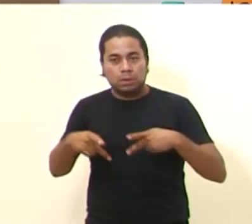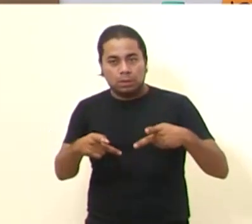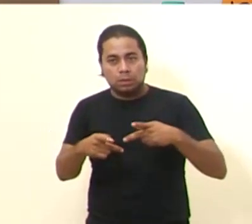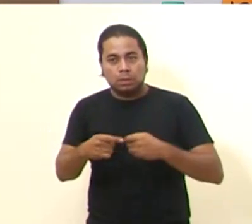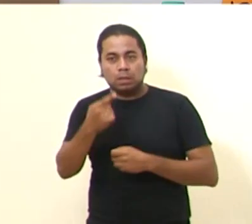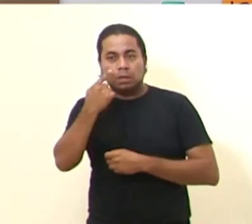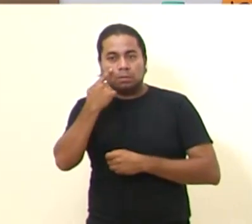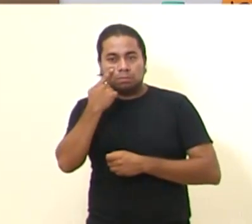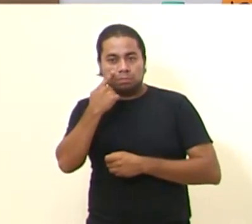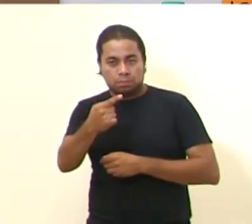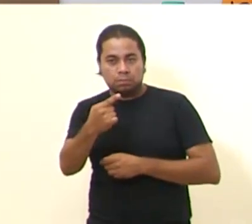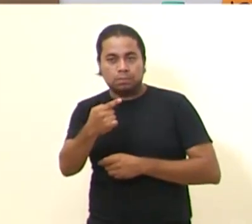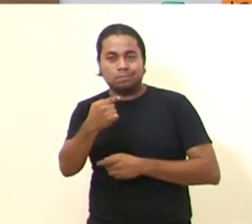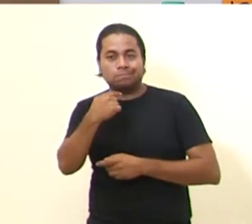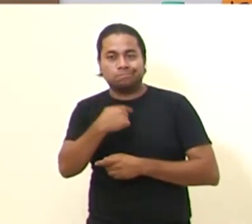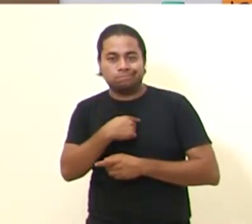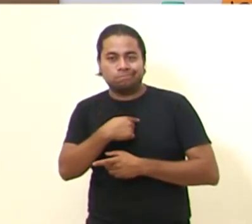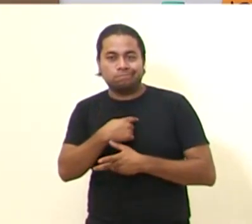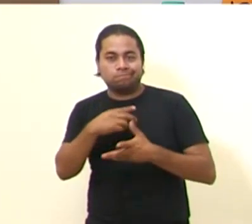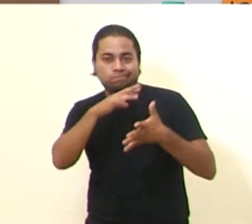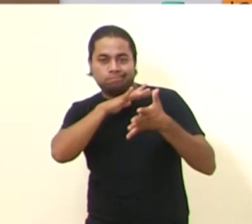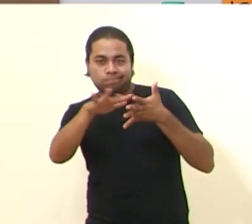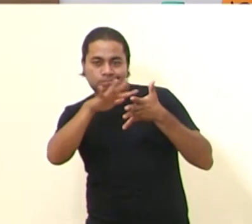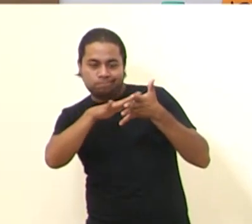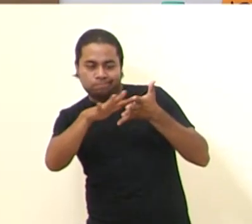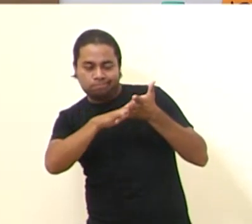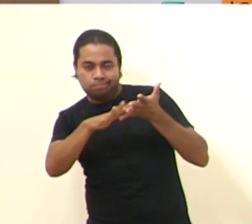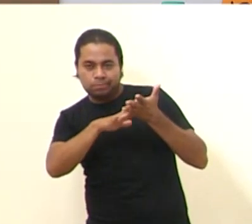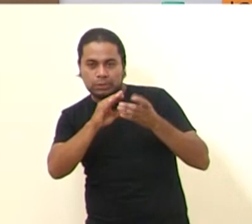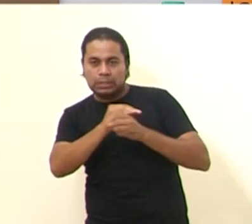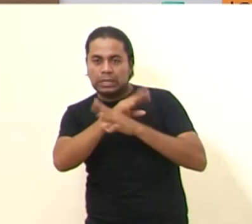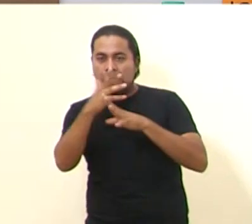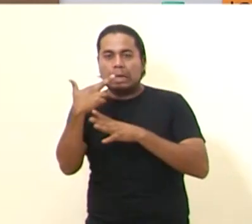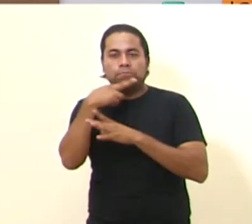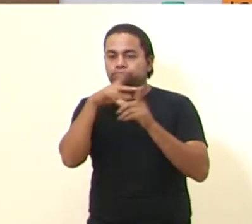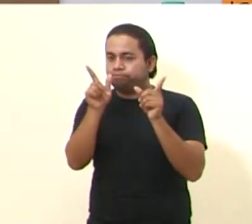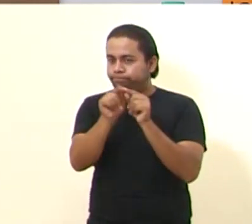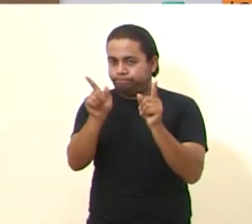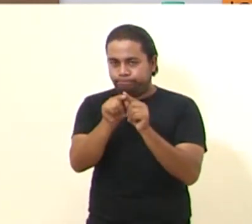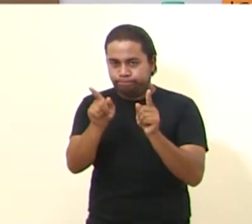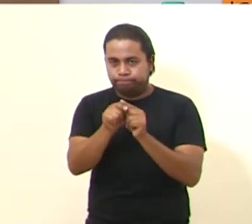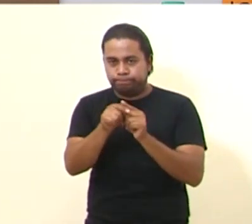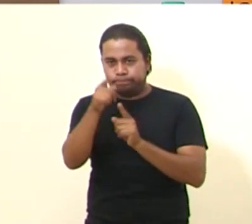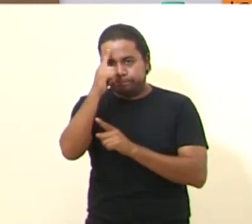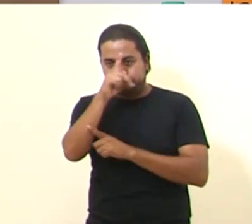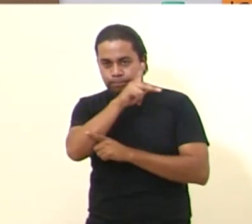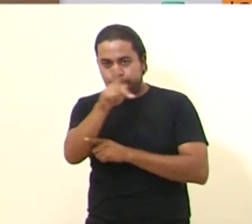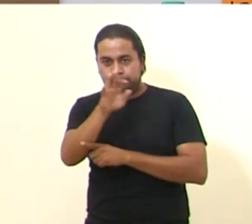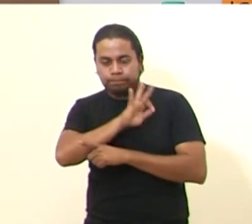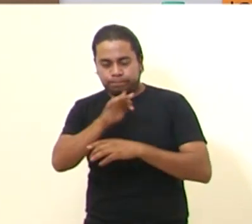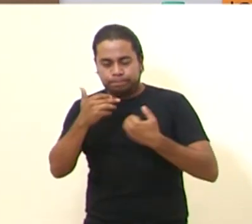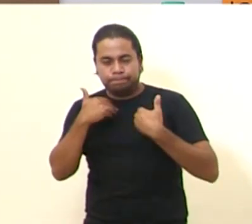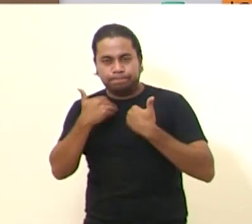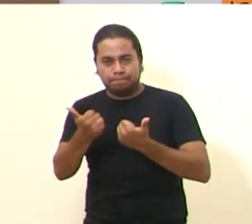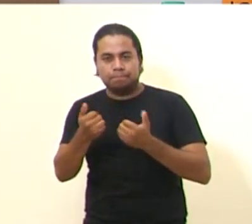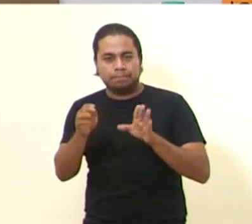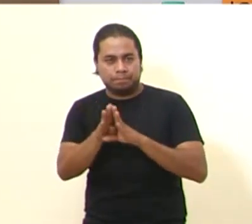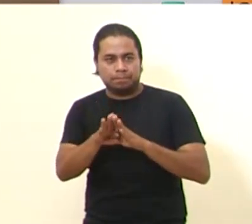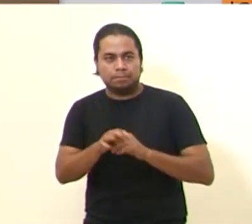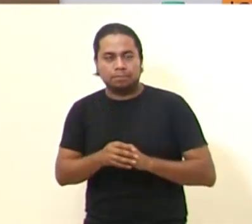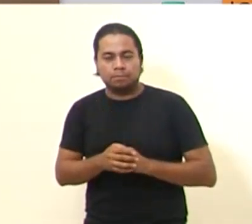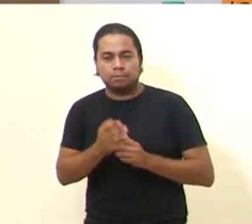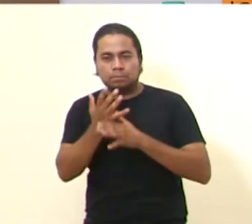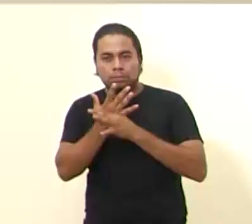a leerlo de manera clara y rápida para que todos podamos entenderle. Dice